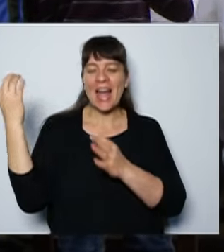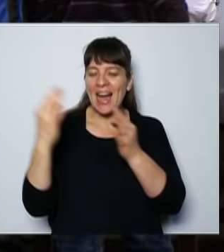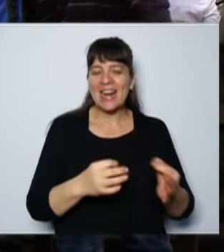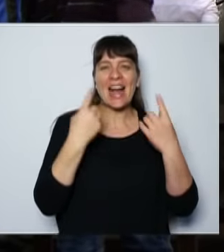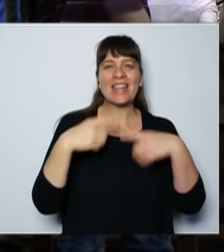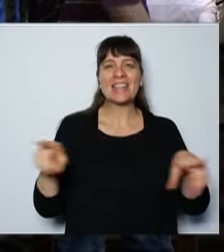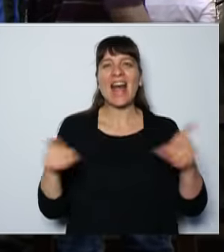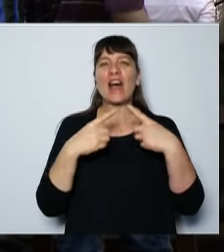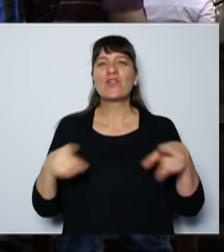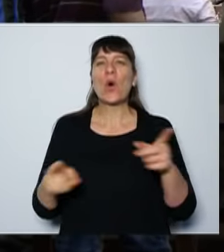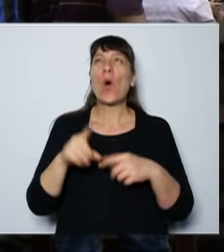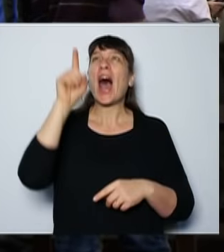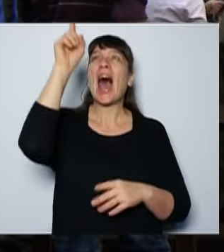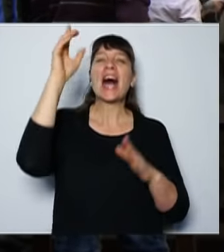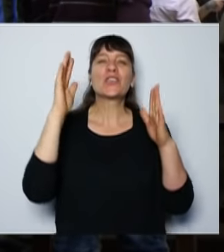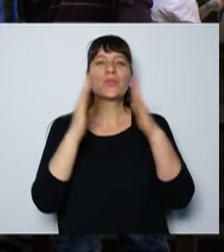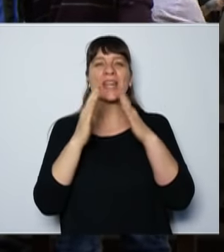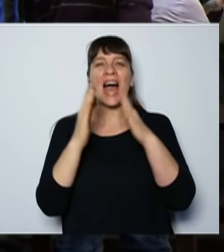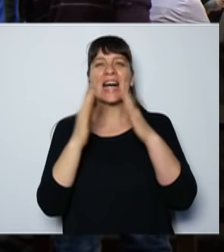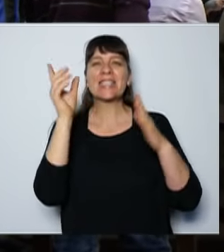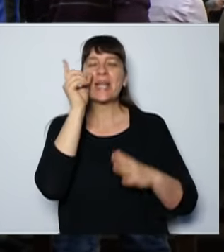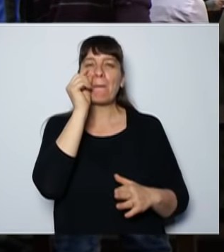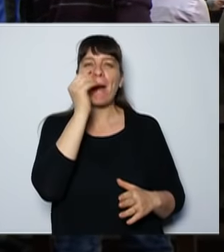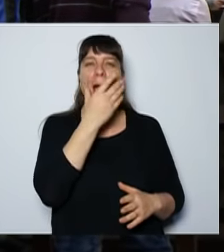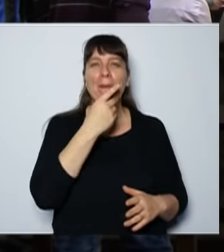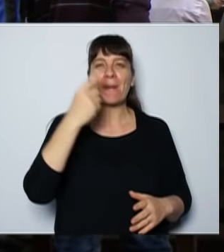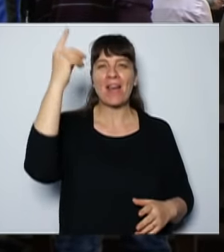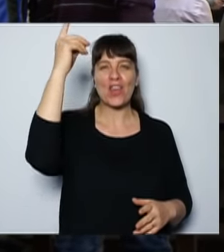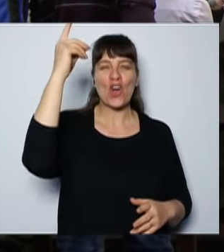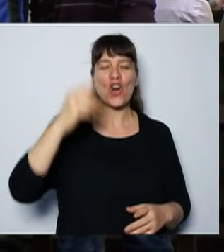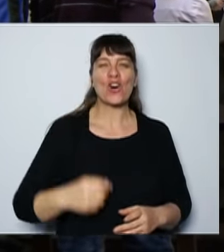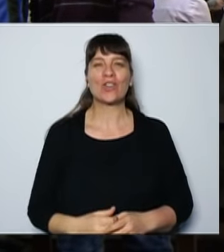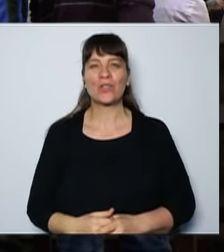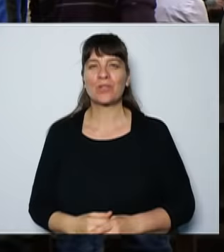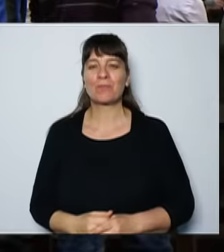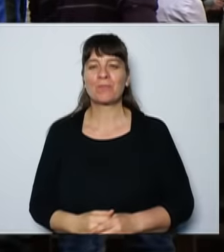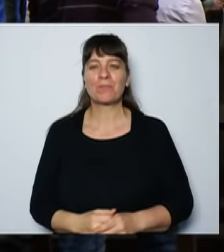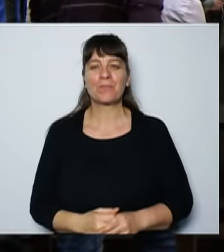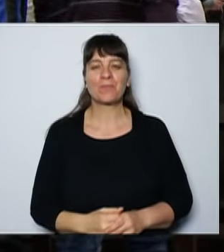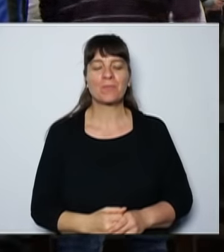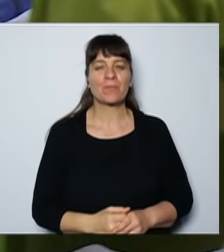lindo llegar cantando a tu casa, Padre